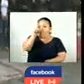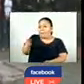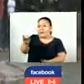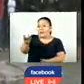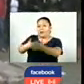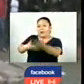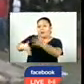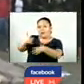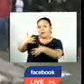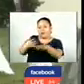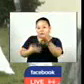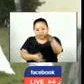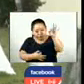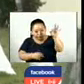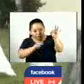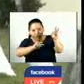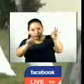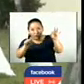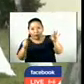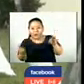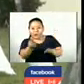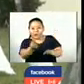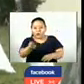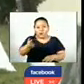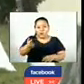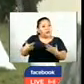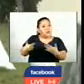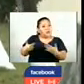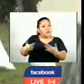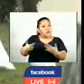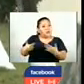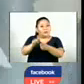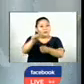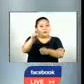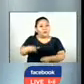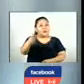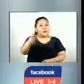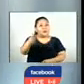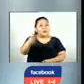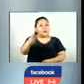país. El requerimiento en contra de algunos de los detenidos fue presentado justamente este día.